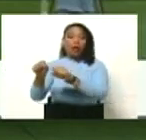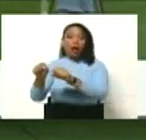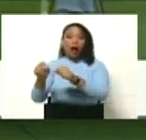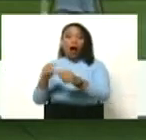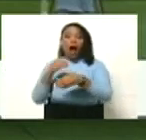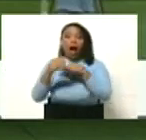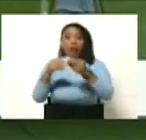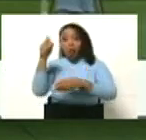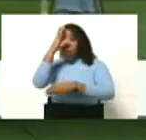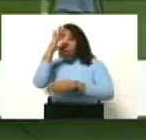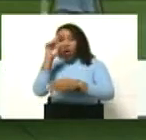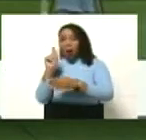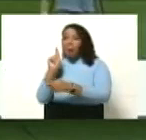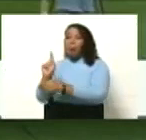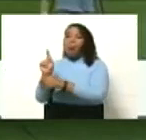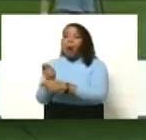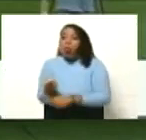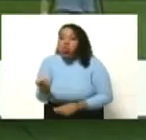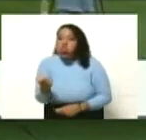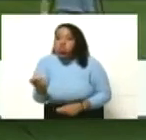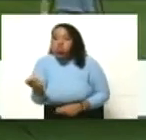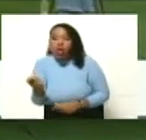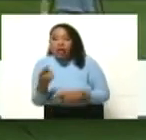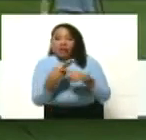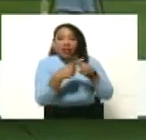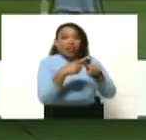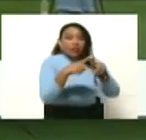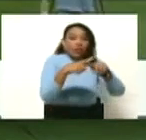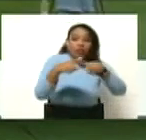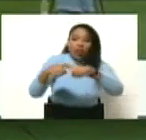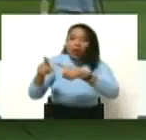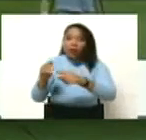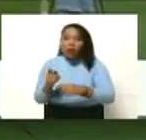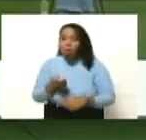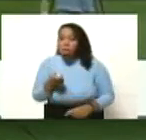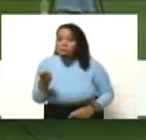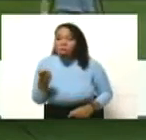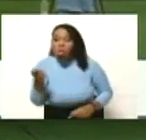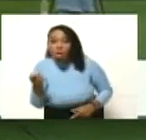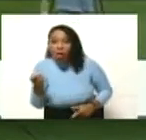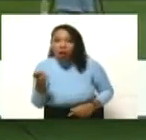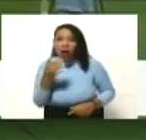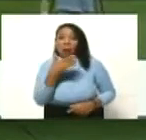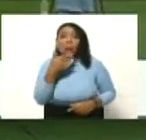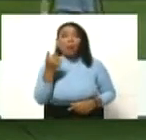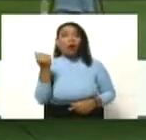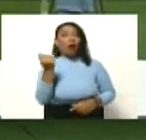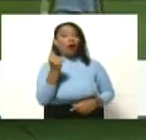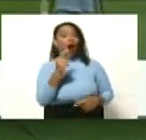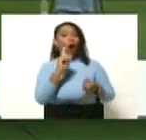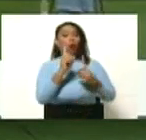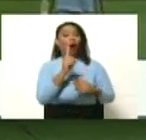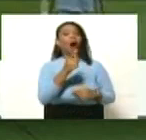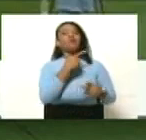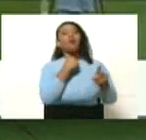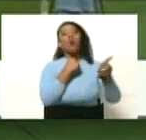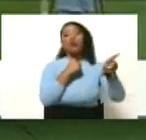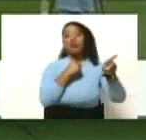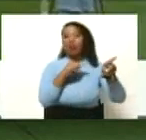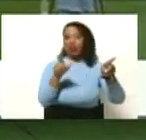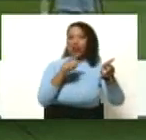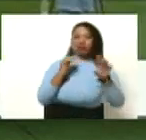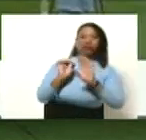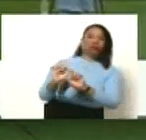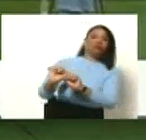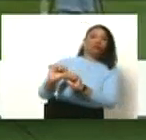dudas, sembrar diferencias. Sembrar preferencias y privilegios en algunos.